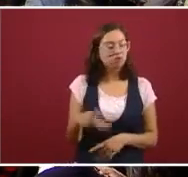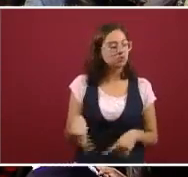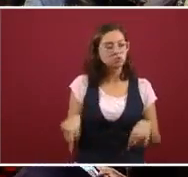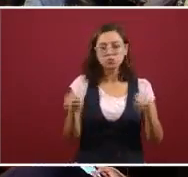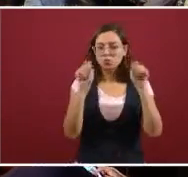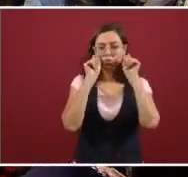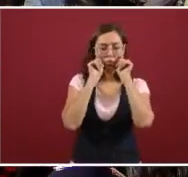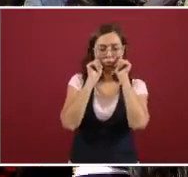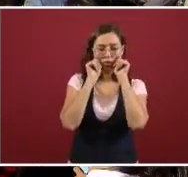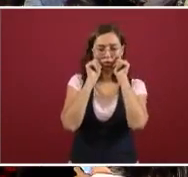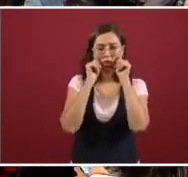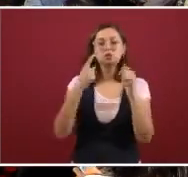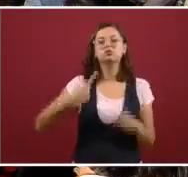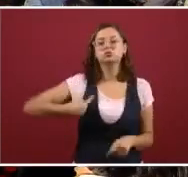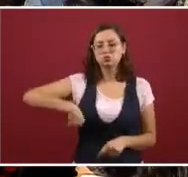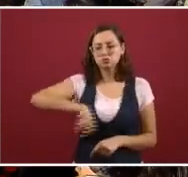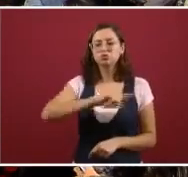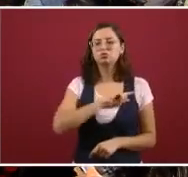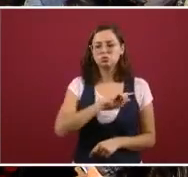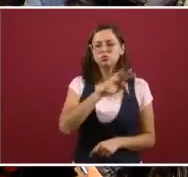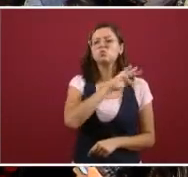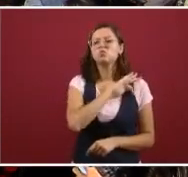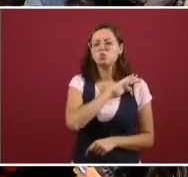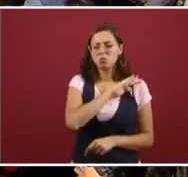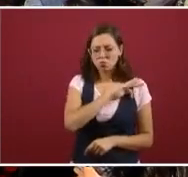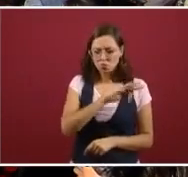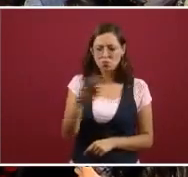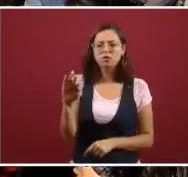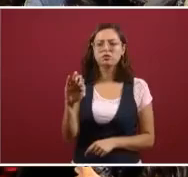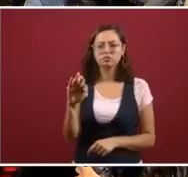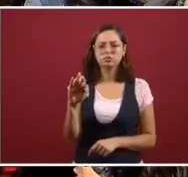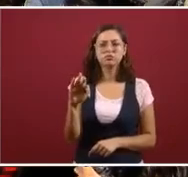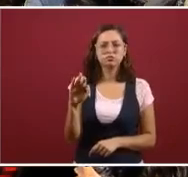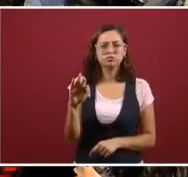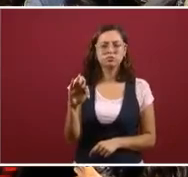maneras, nosotros podemos.